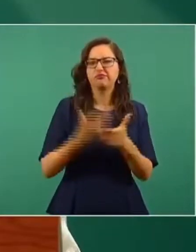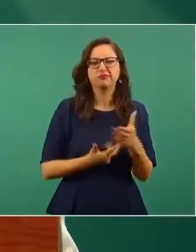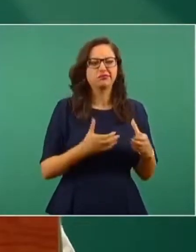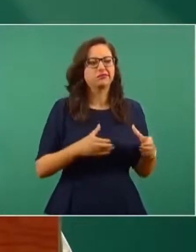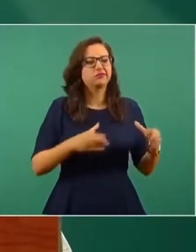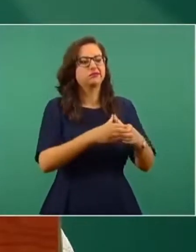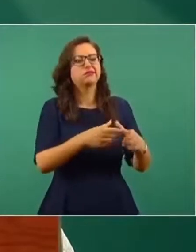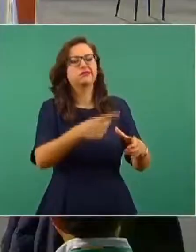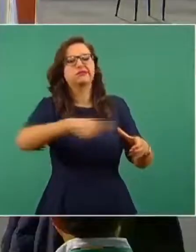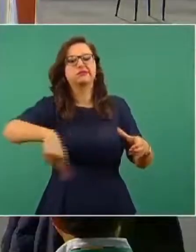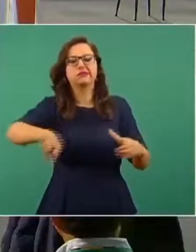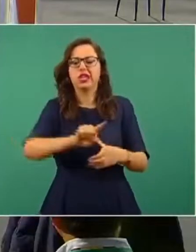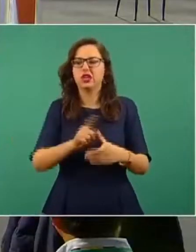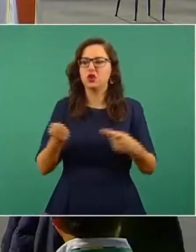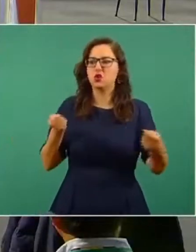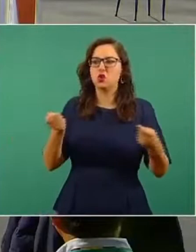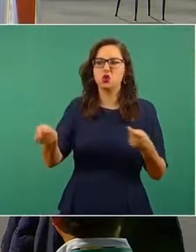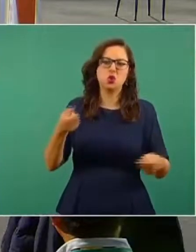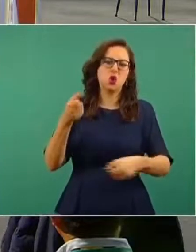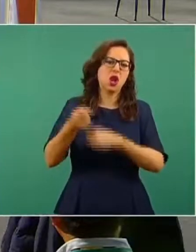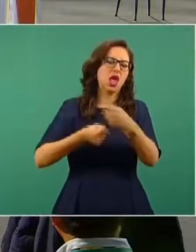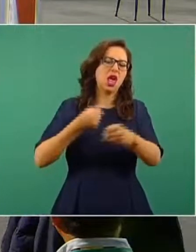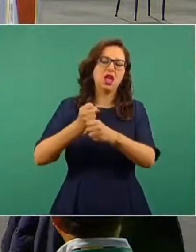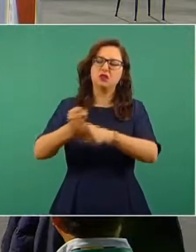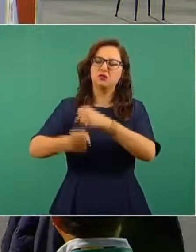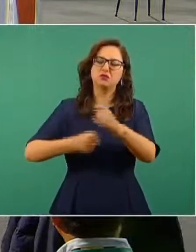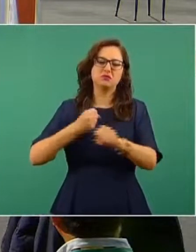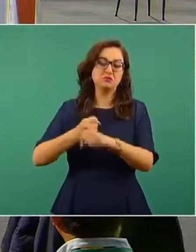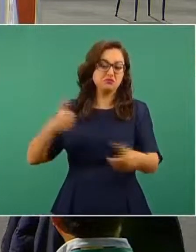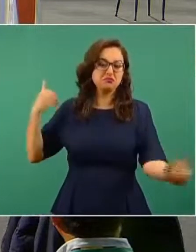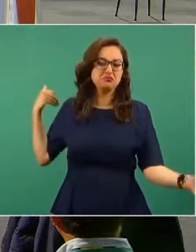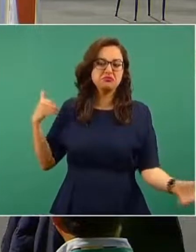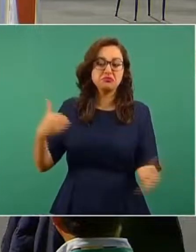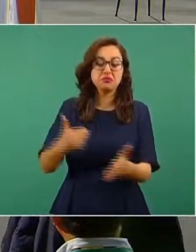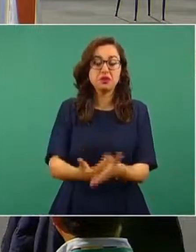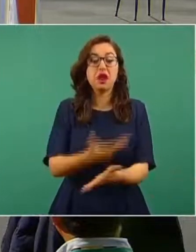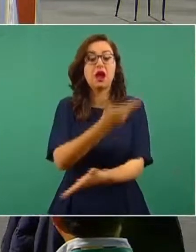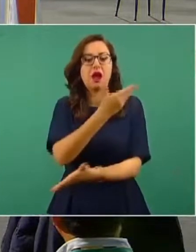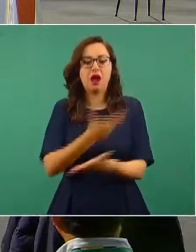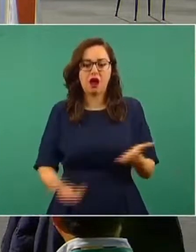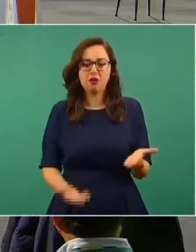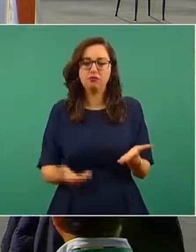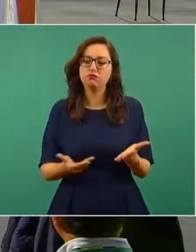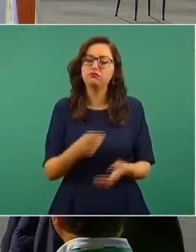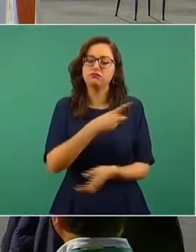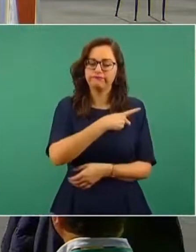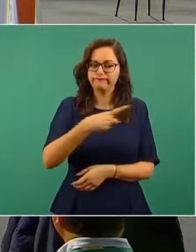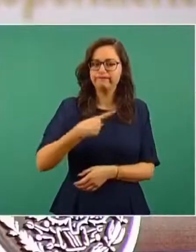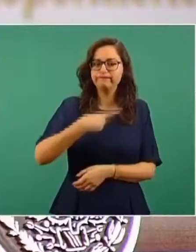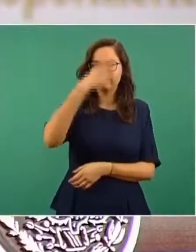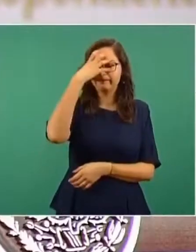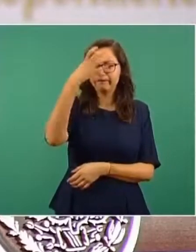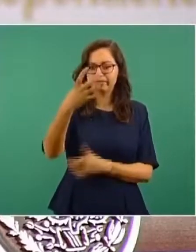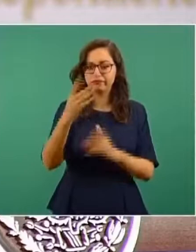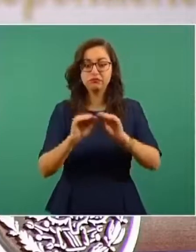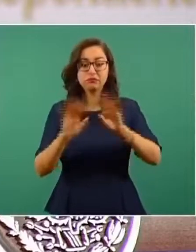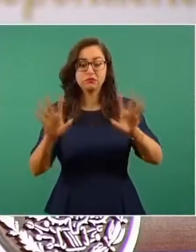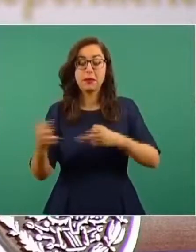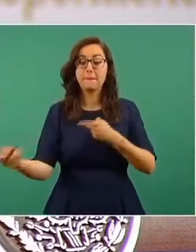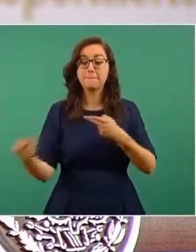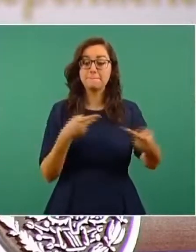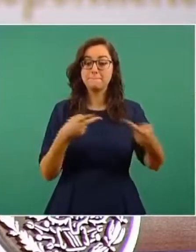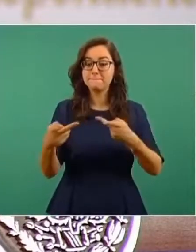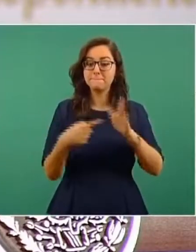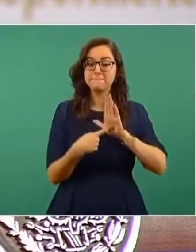Hoy presentamos este plan que en primer lugar es